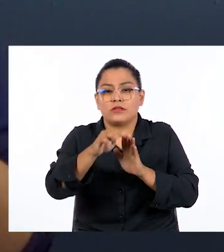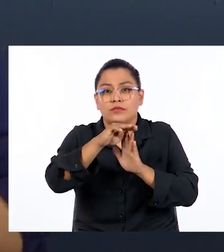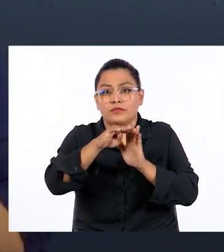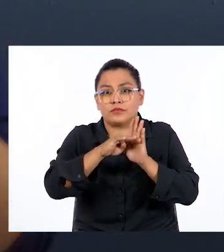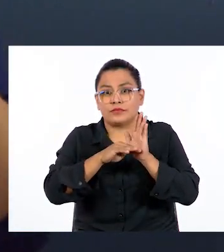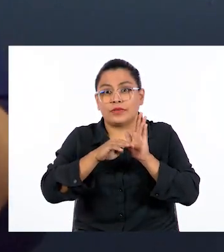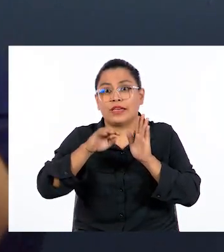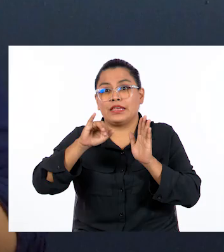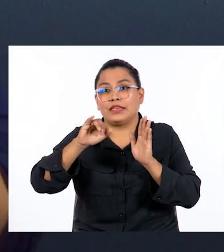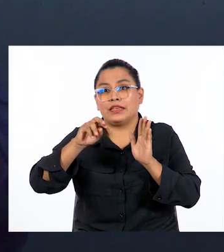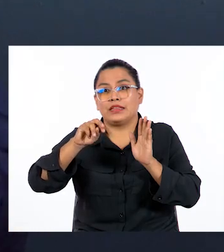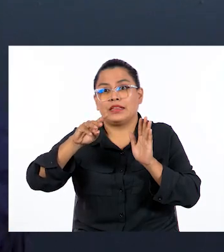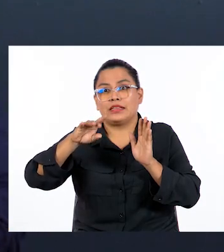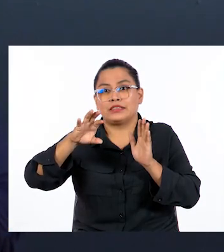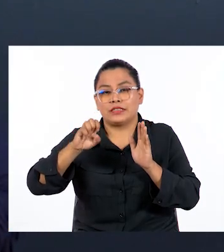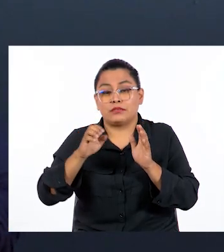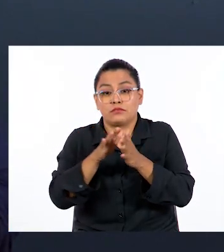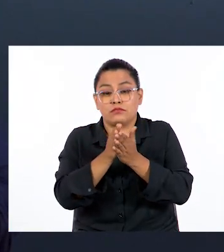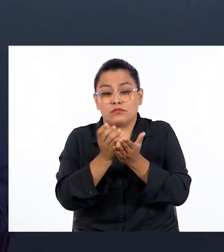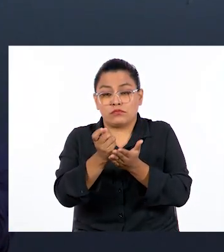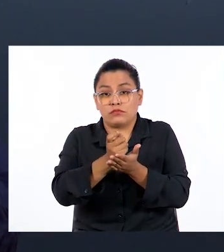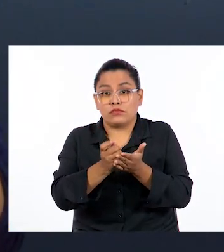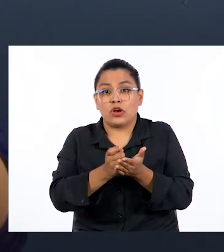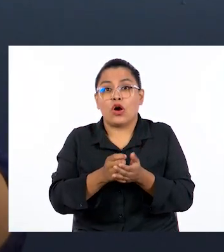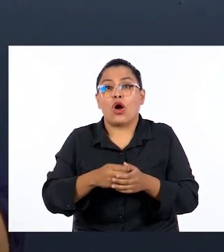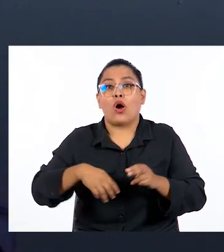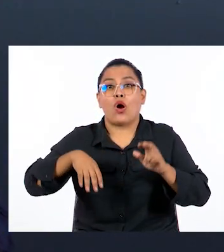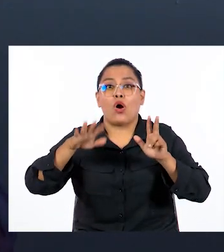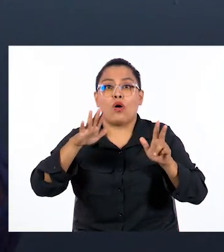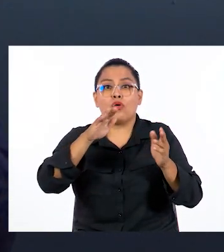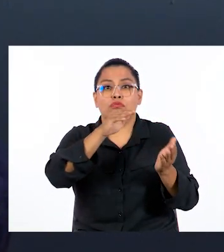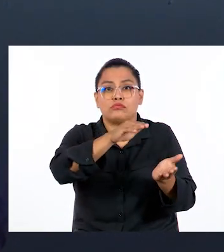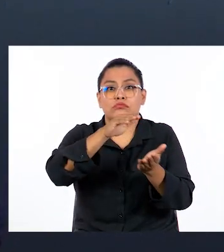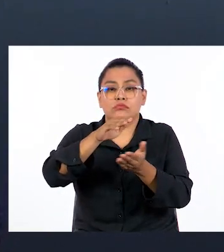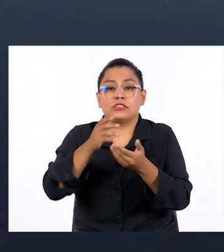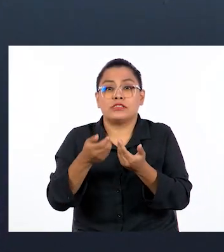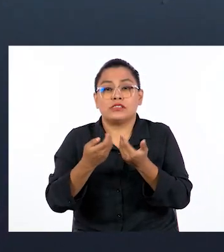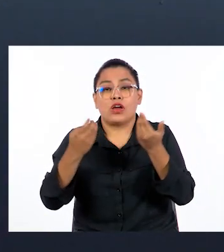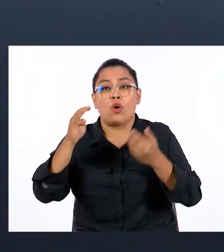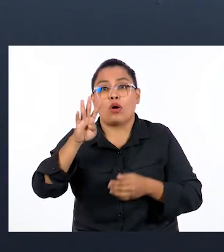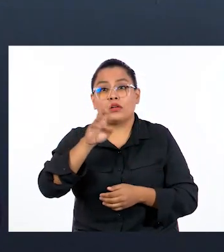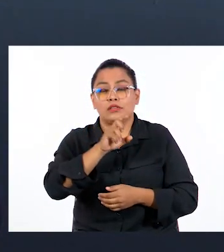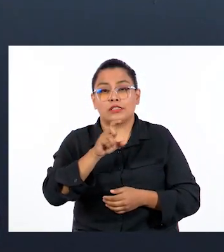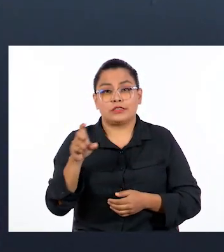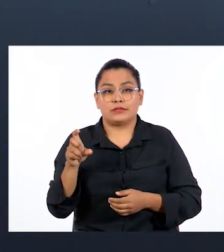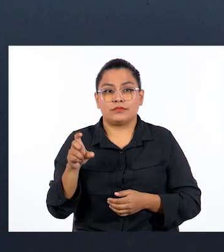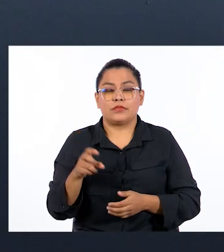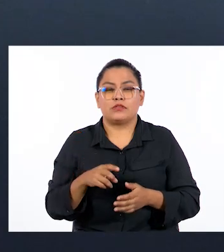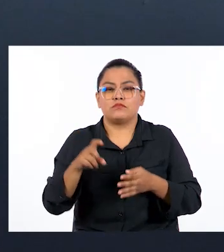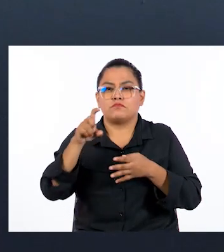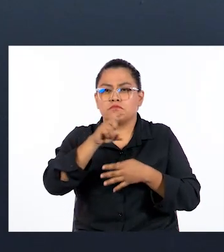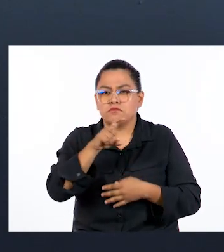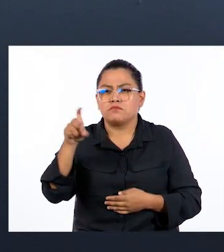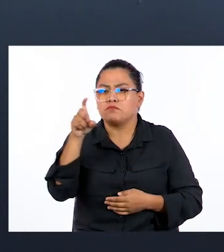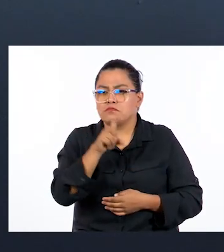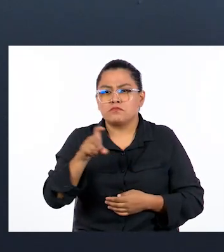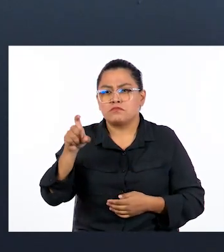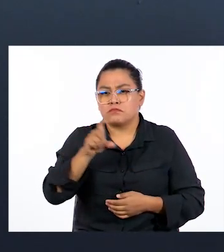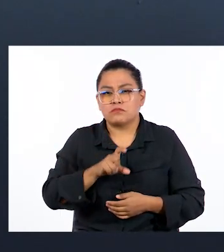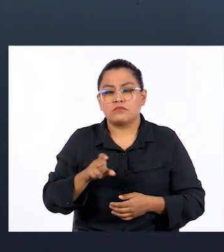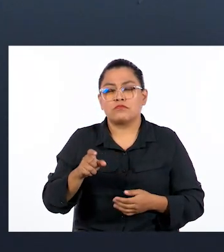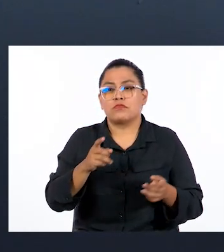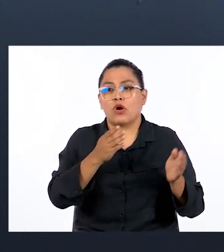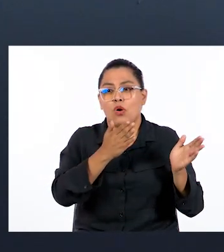libro contiene 8 unidades y está subdividido en 4 semanas. Y cada semana transita por